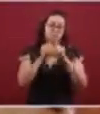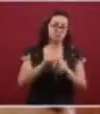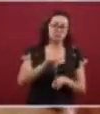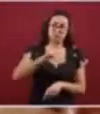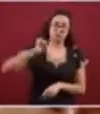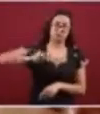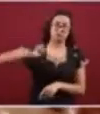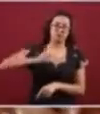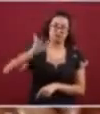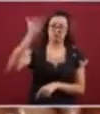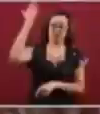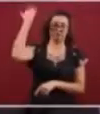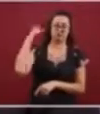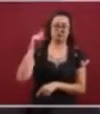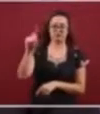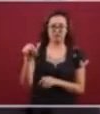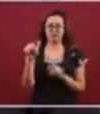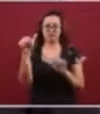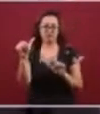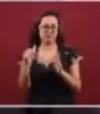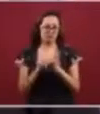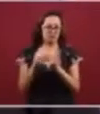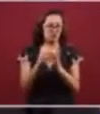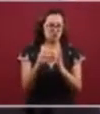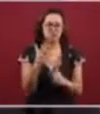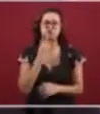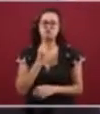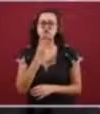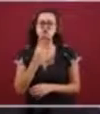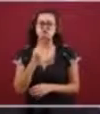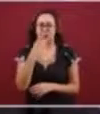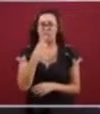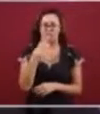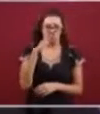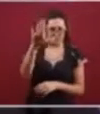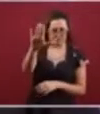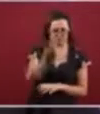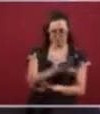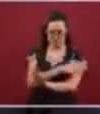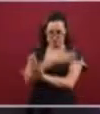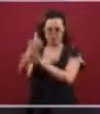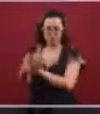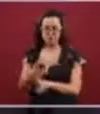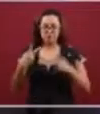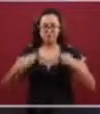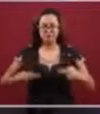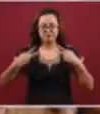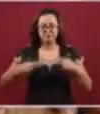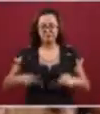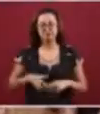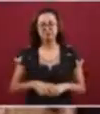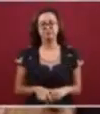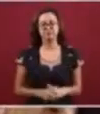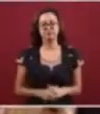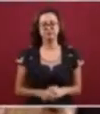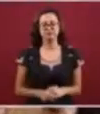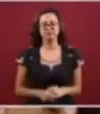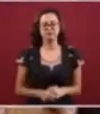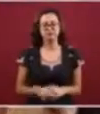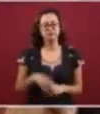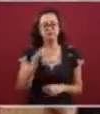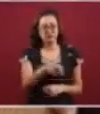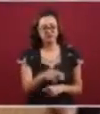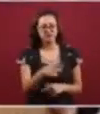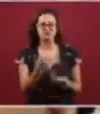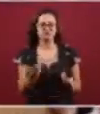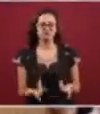donde exterminaron a 6 millones de judíos los nazis en la Segunda Guerra Mundial. Y dice, en estos hornos del